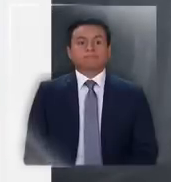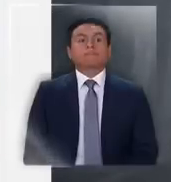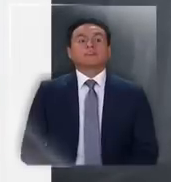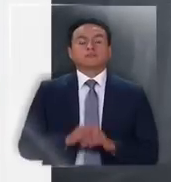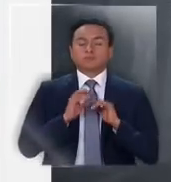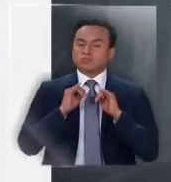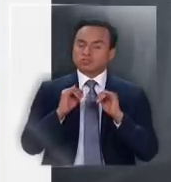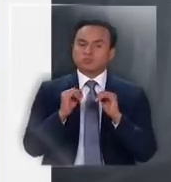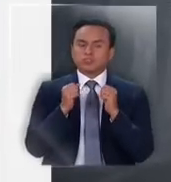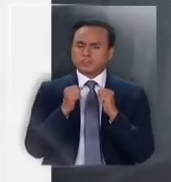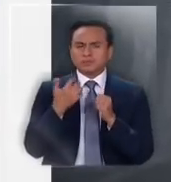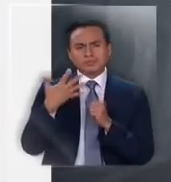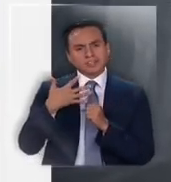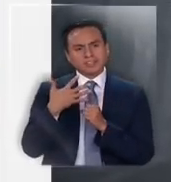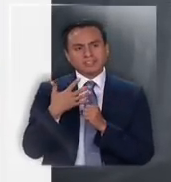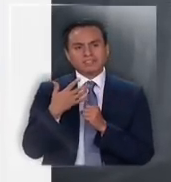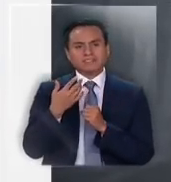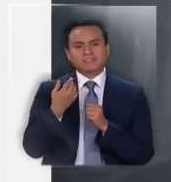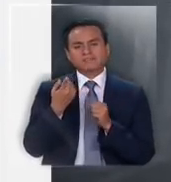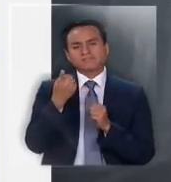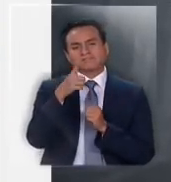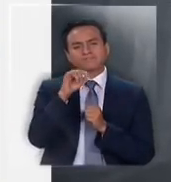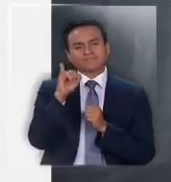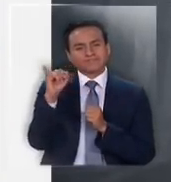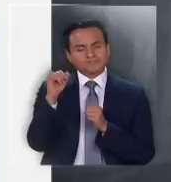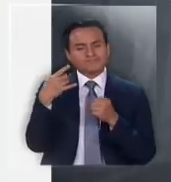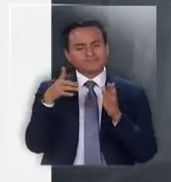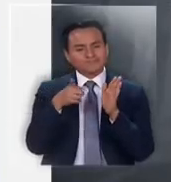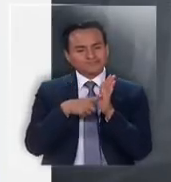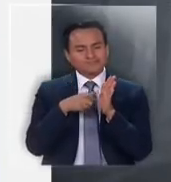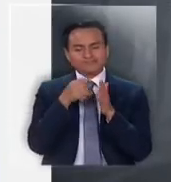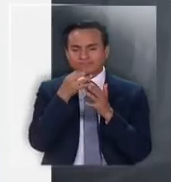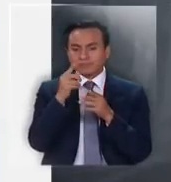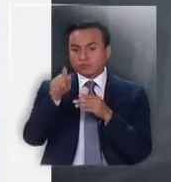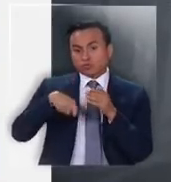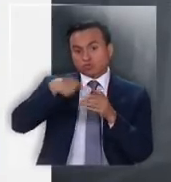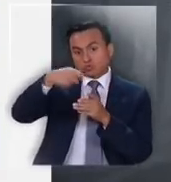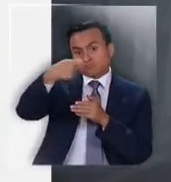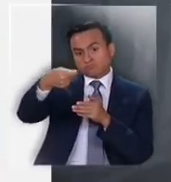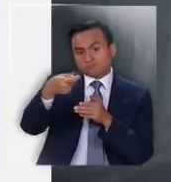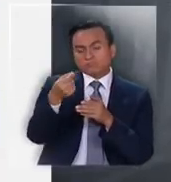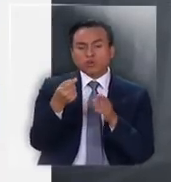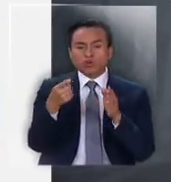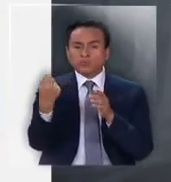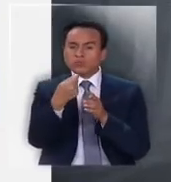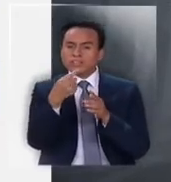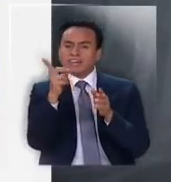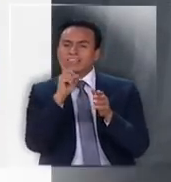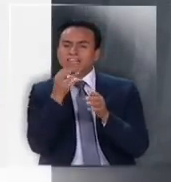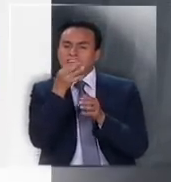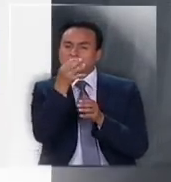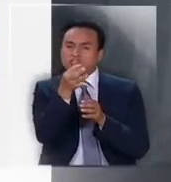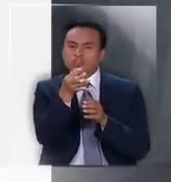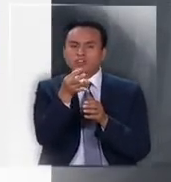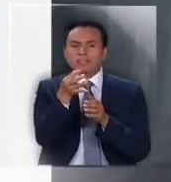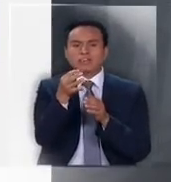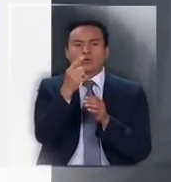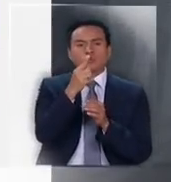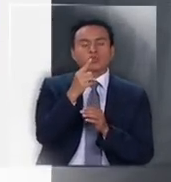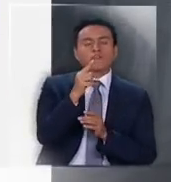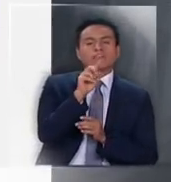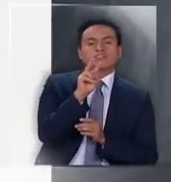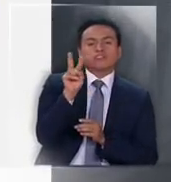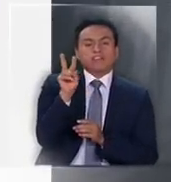Y esta información puede ser importante porque el Servicio de Impuestos Internos comenzó el proceso de devolución para los contribuyentes que hicieron su declaración entre el 1